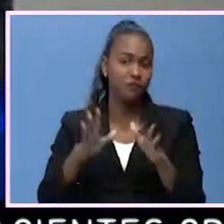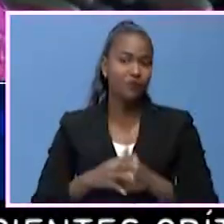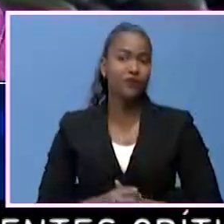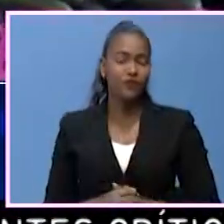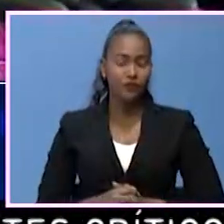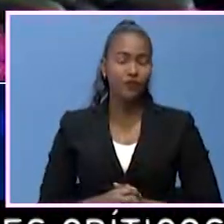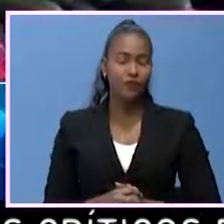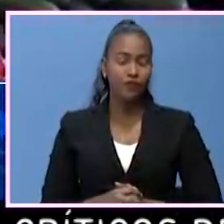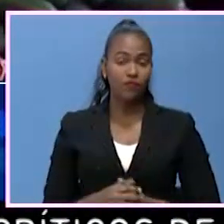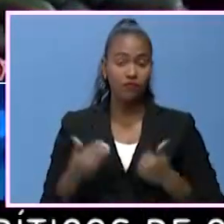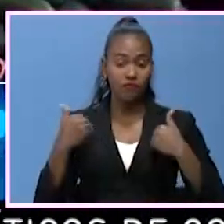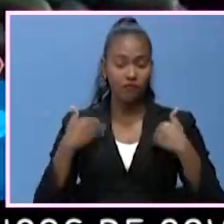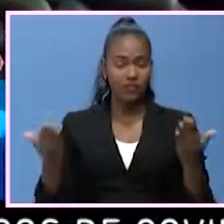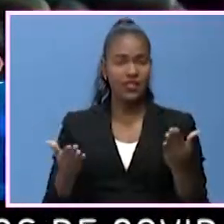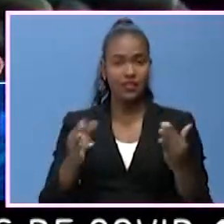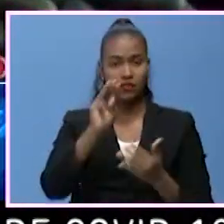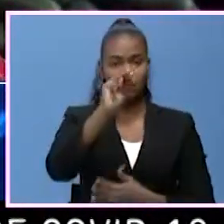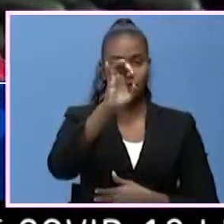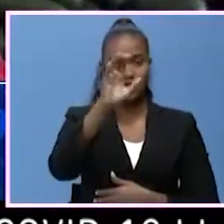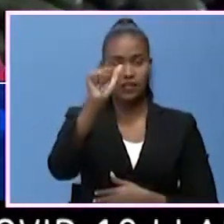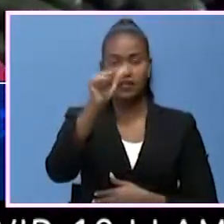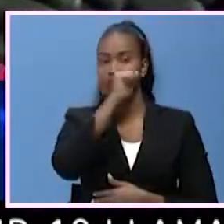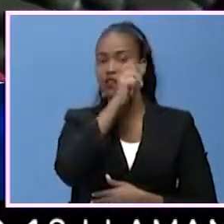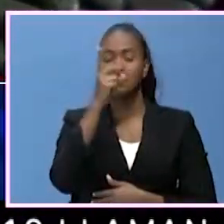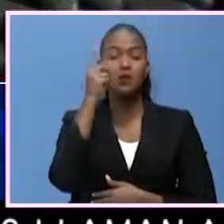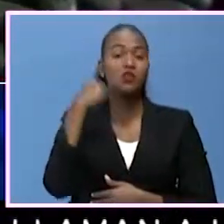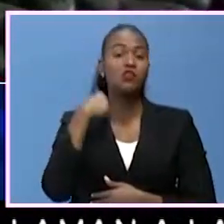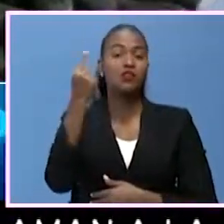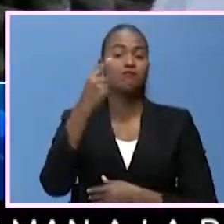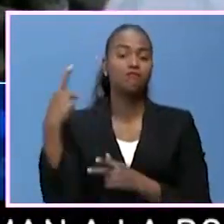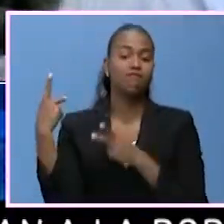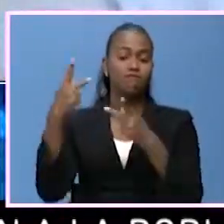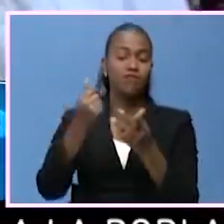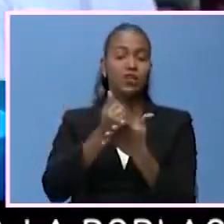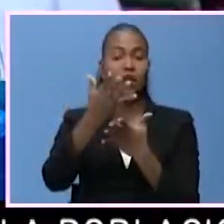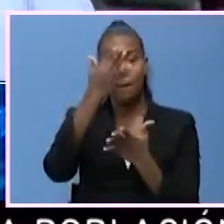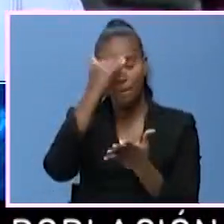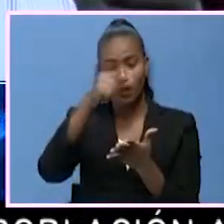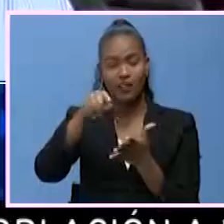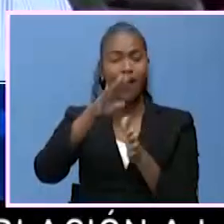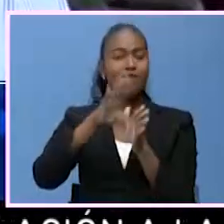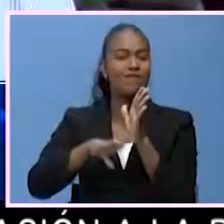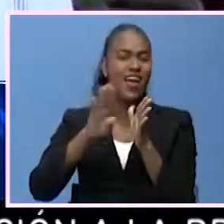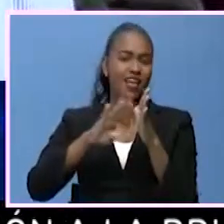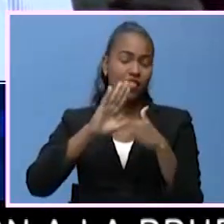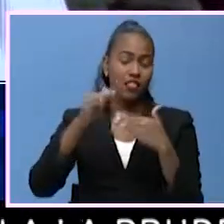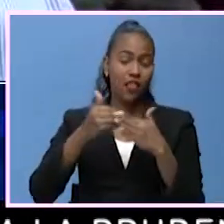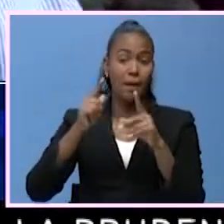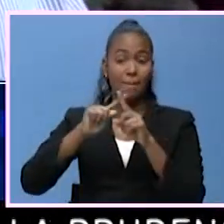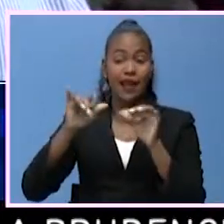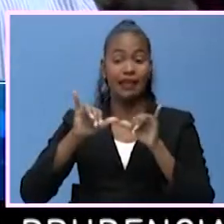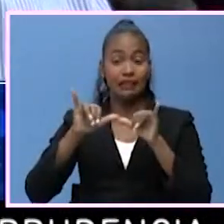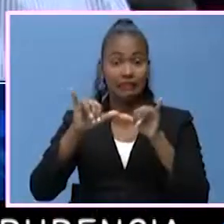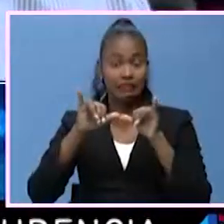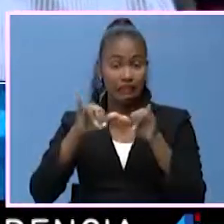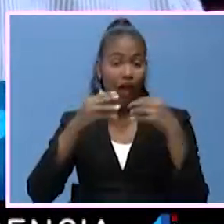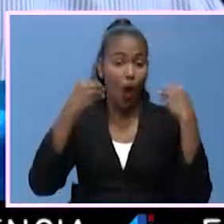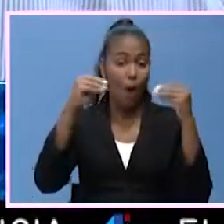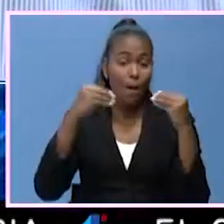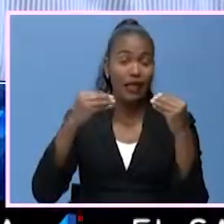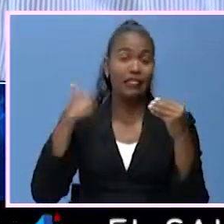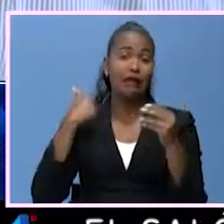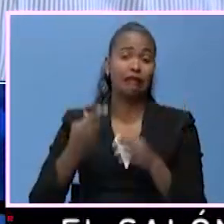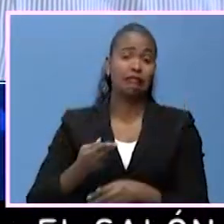Noticias. Aquí en el Merca Santo Domingo yo siempre vengo a comprar porque los precios son más asequibles. En cambio en los supermercados y colmados